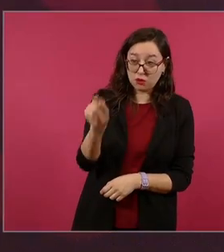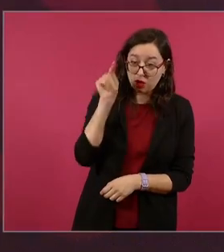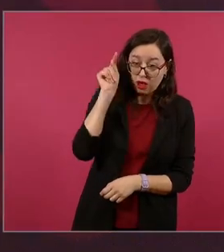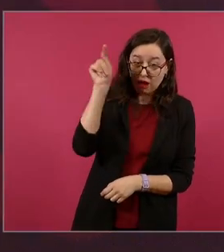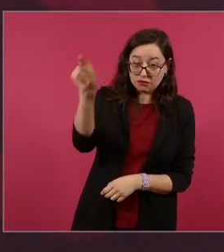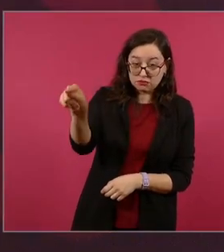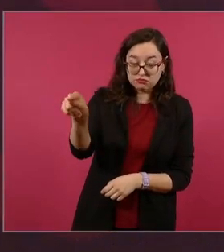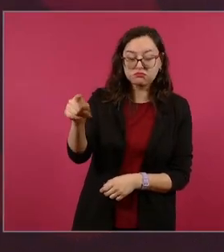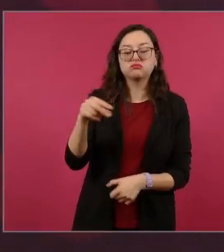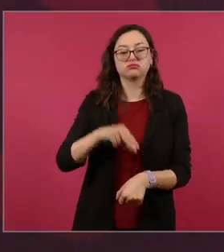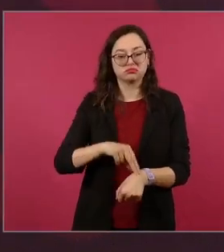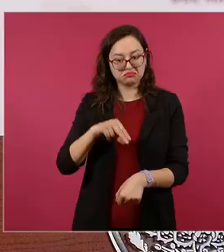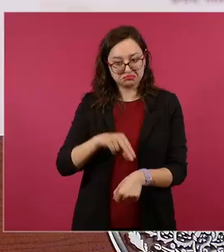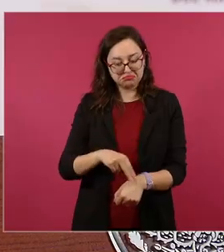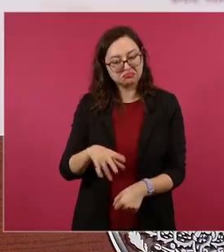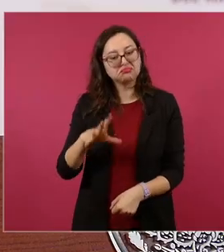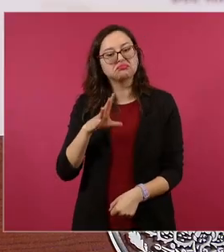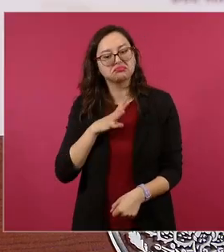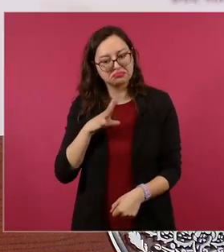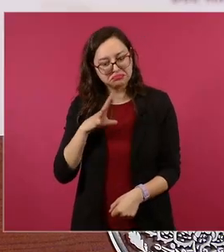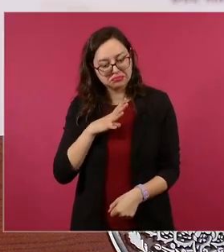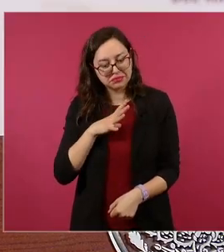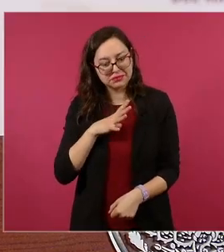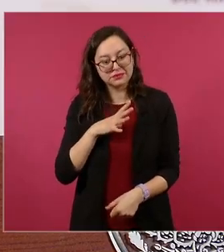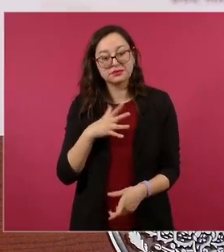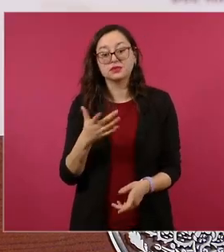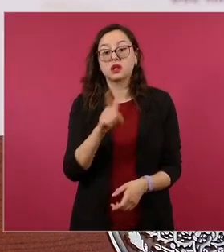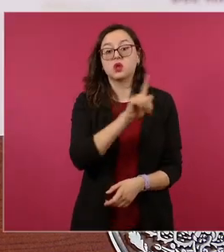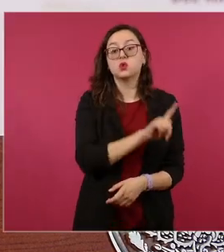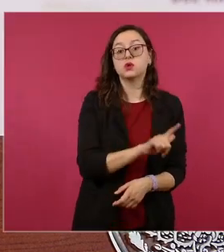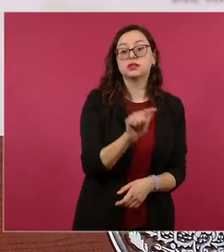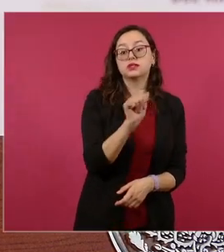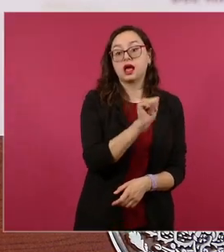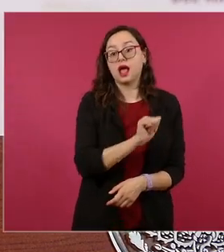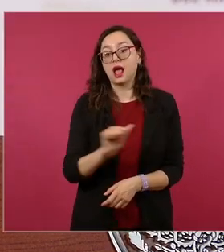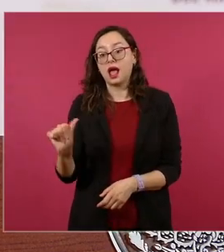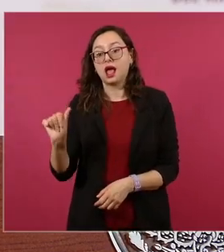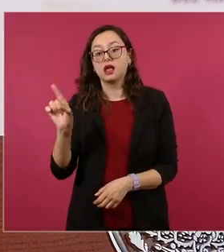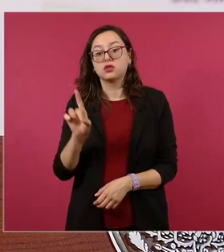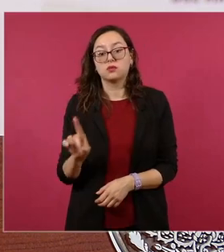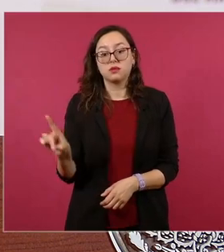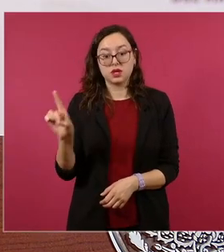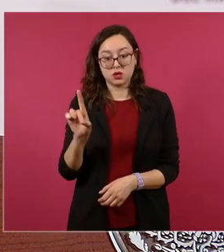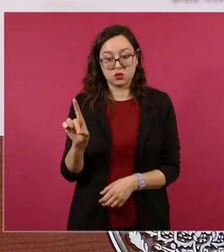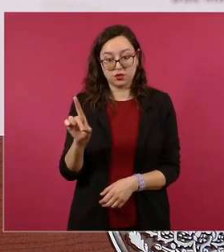haya médicos de lunes a domingo,